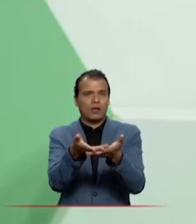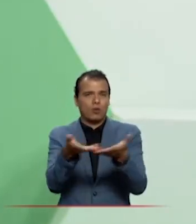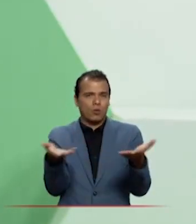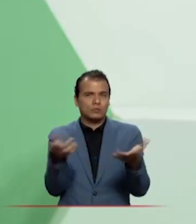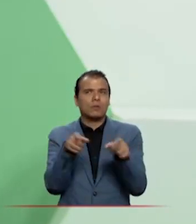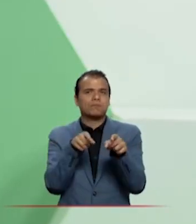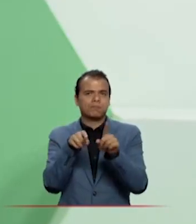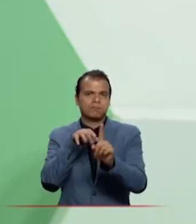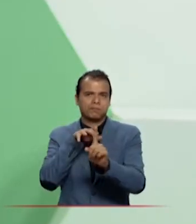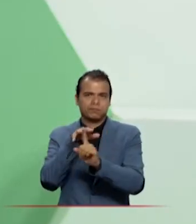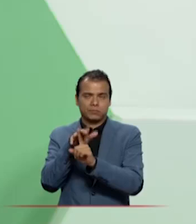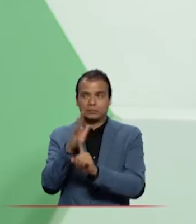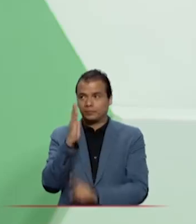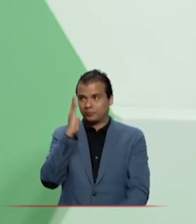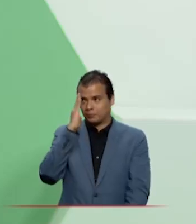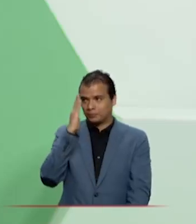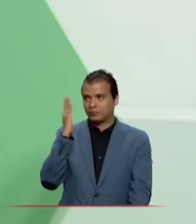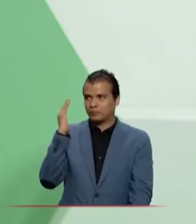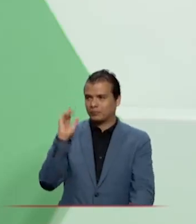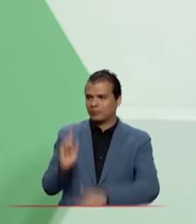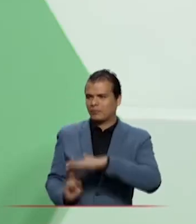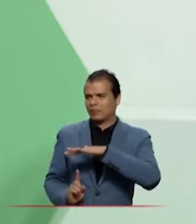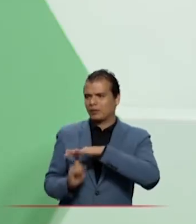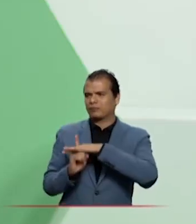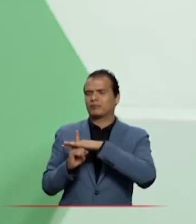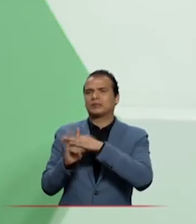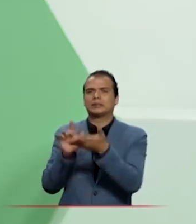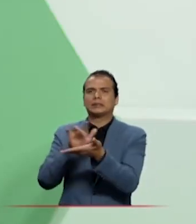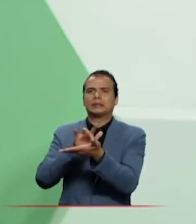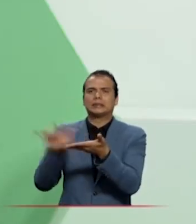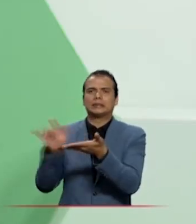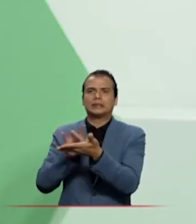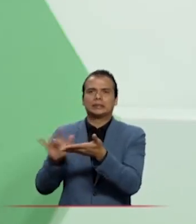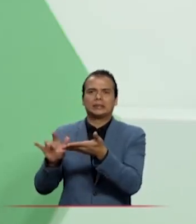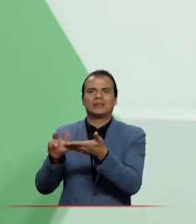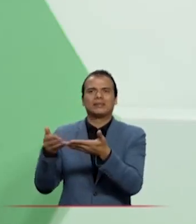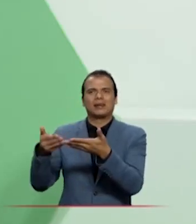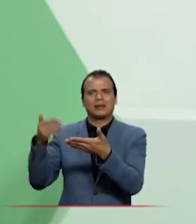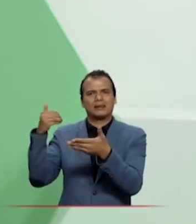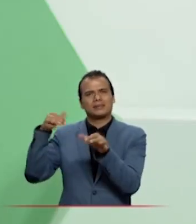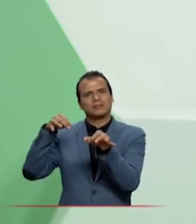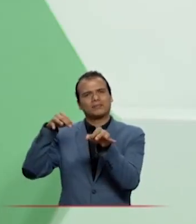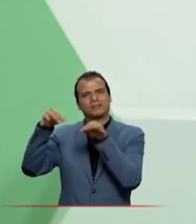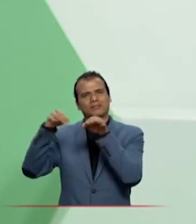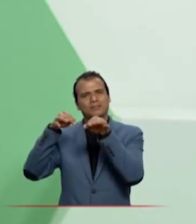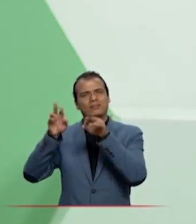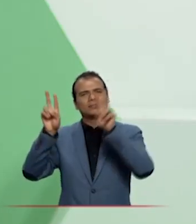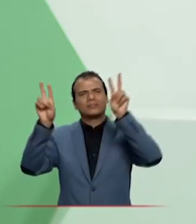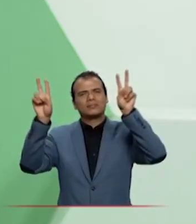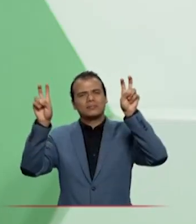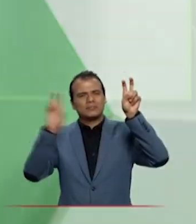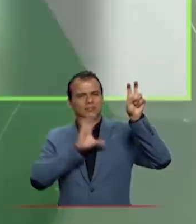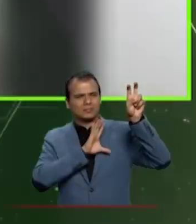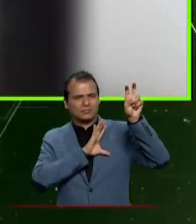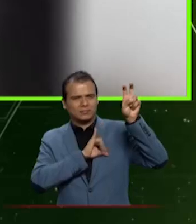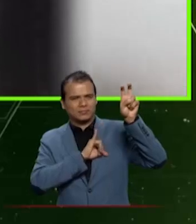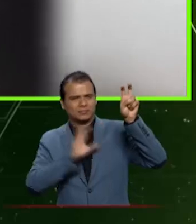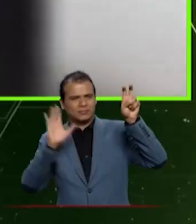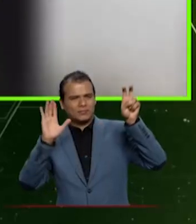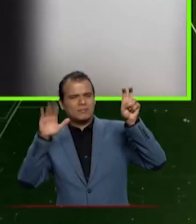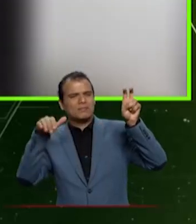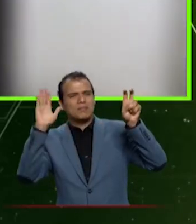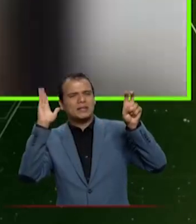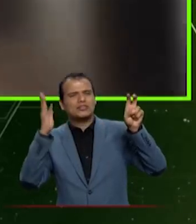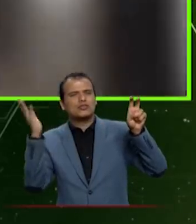propósito vivimos una emergencia hicimos referencia justamente en el inicio del informativo a lo que pasó en Cali sobre todo en esa zona